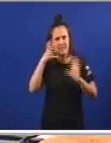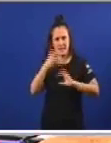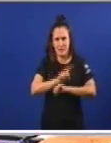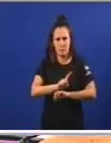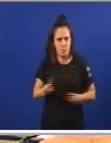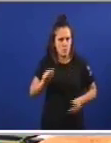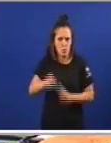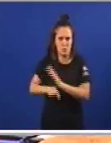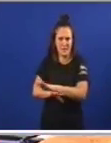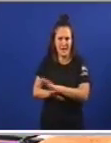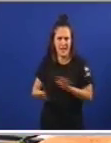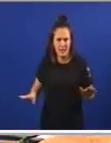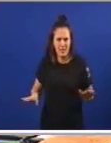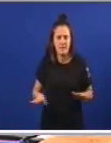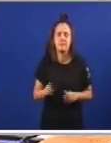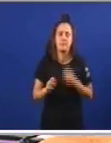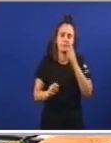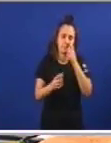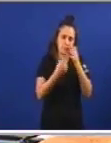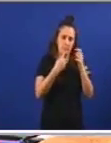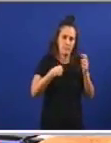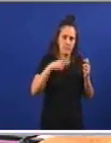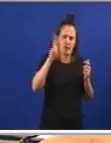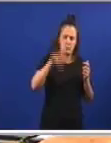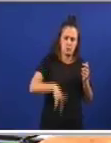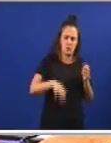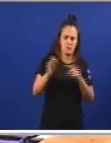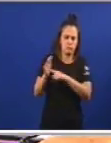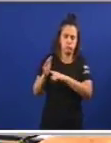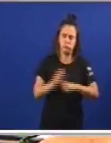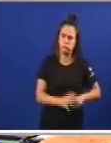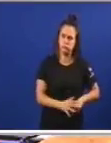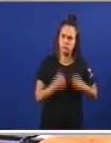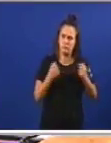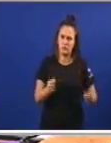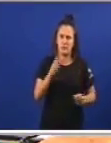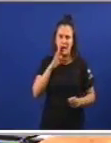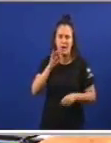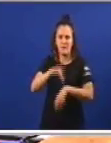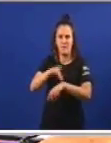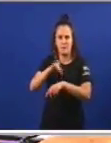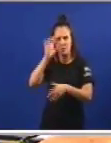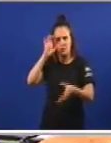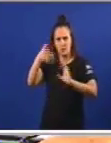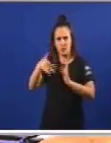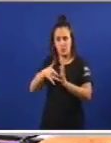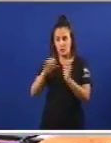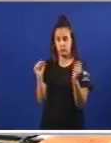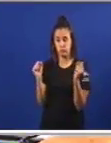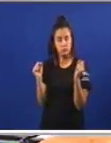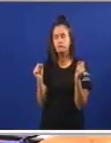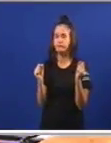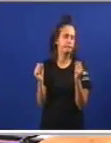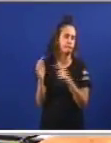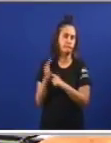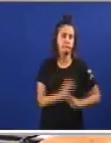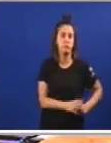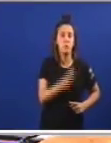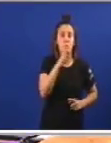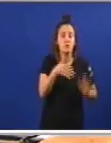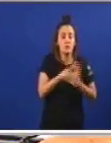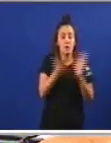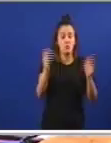psiquiátrica. Trasládanos que son patentes as discriminacións que sofren eses pacientes psiquiátricos ingresados nesta unidade porque, ao non haber